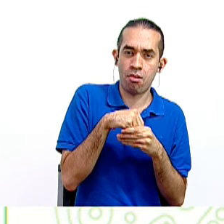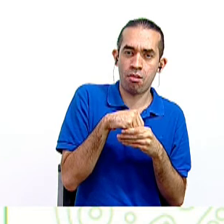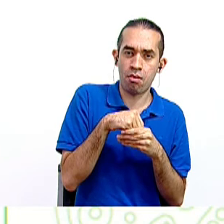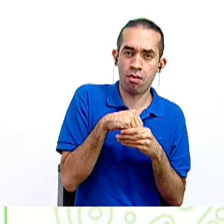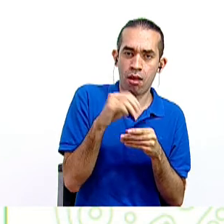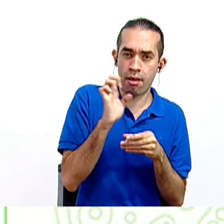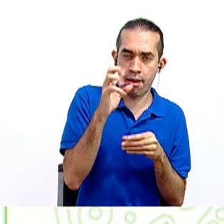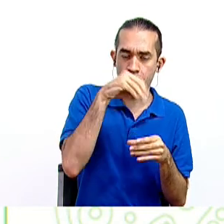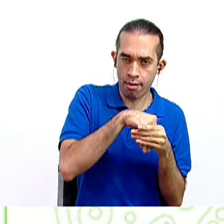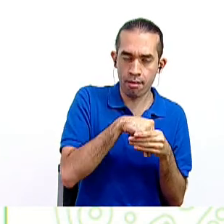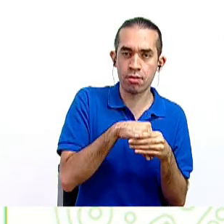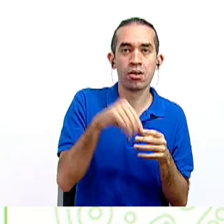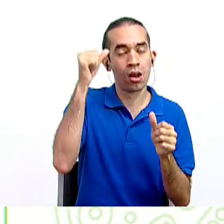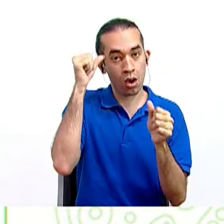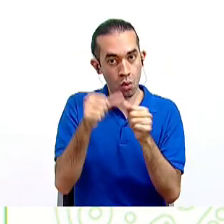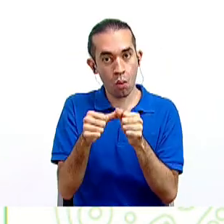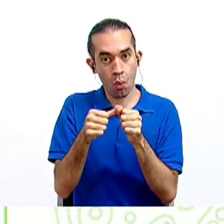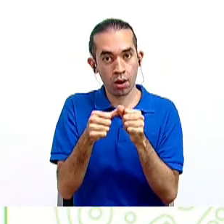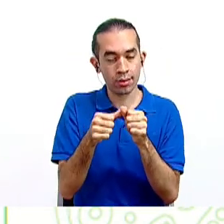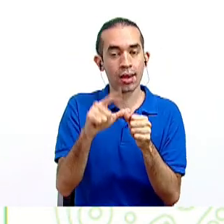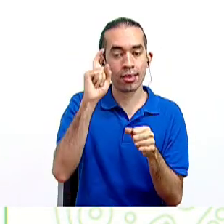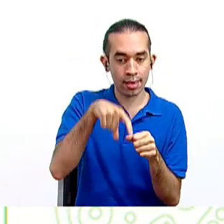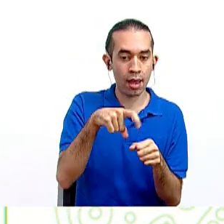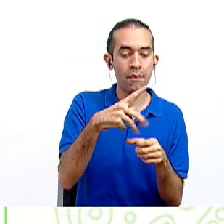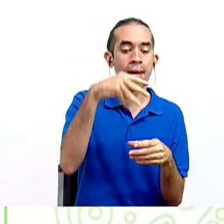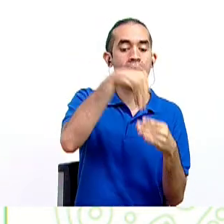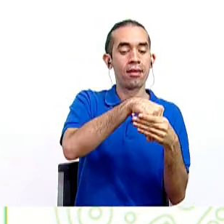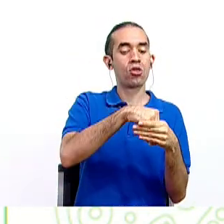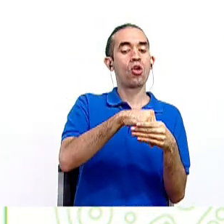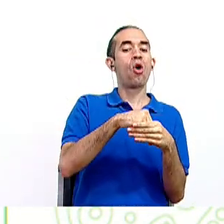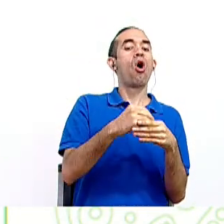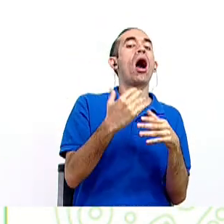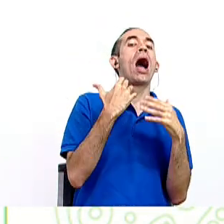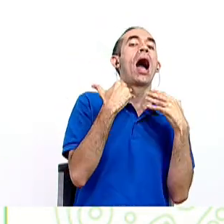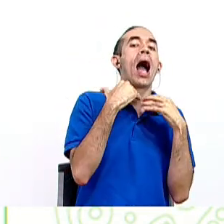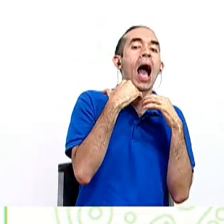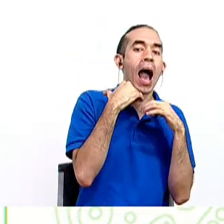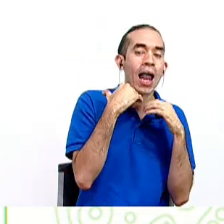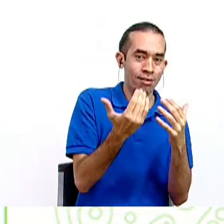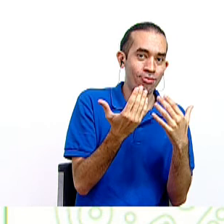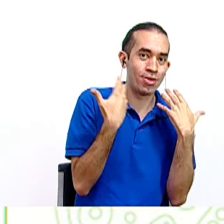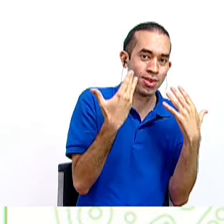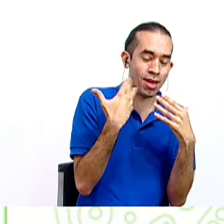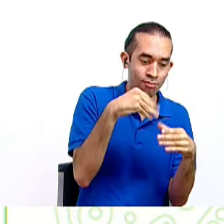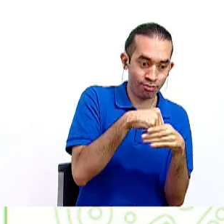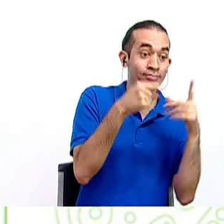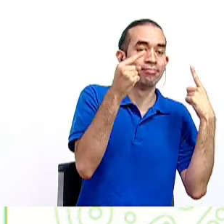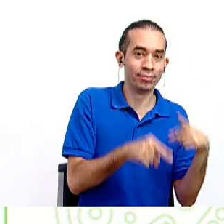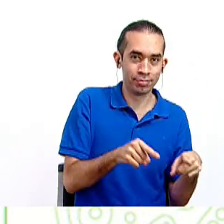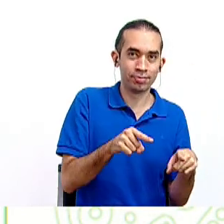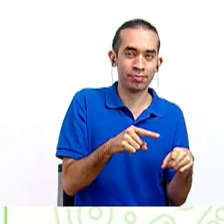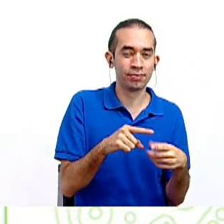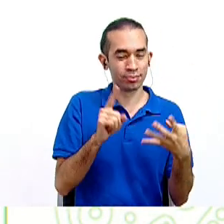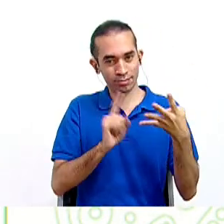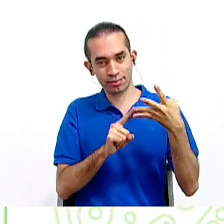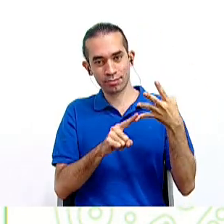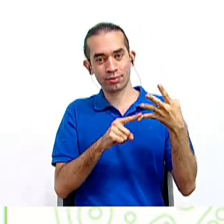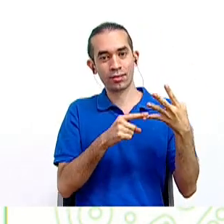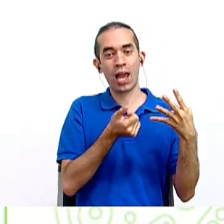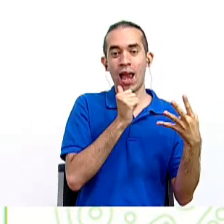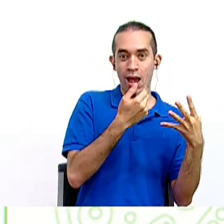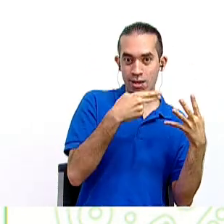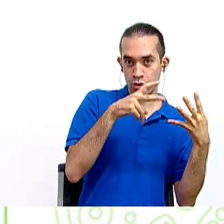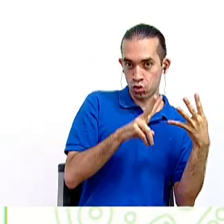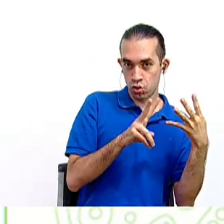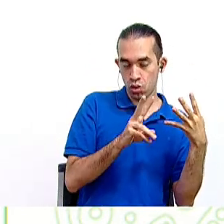Correcto, acuérdense que para que sea endotérmica tiene que tener calor para que la reacción pase. En la cuarta opción tenía agua en